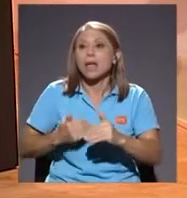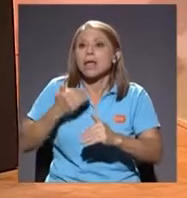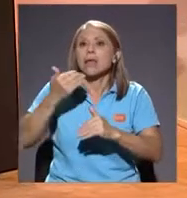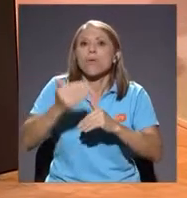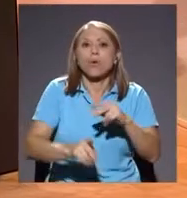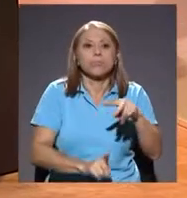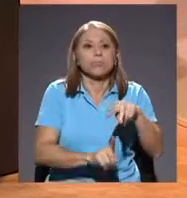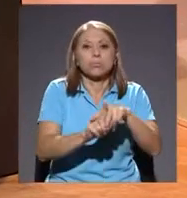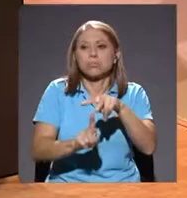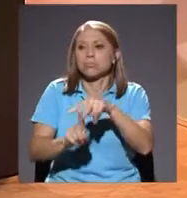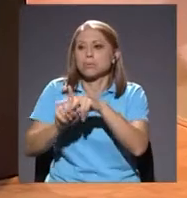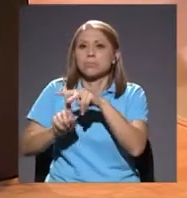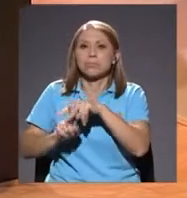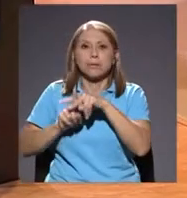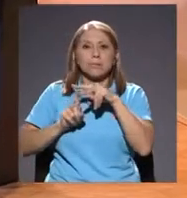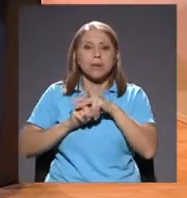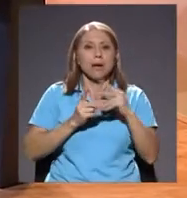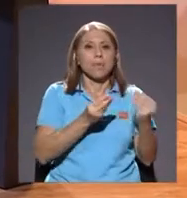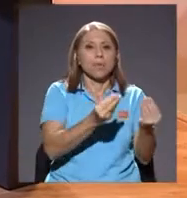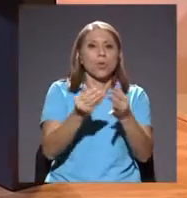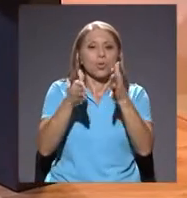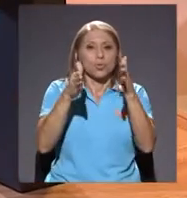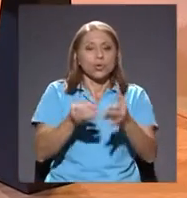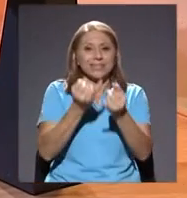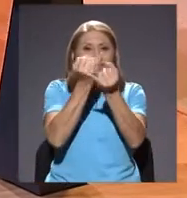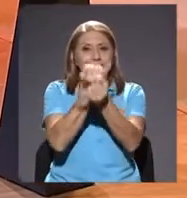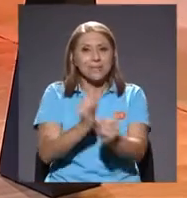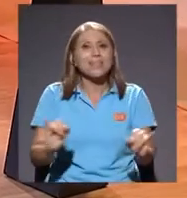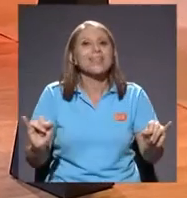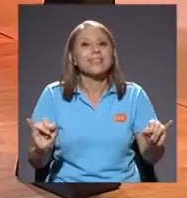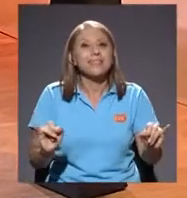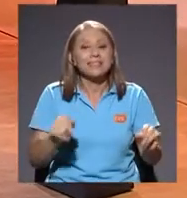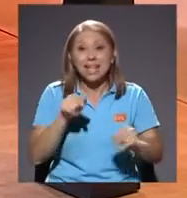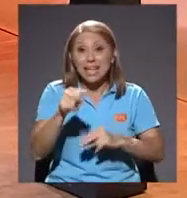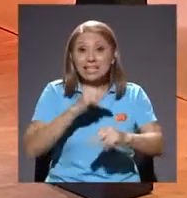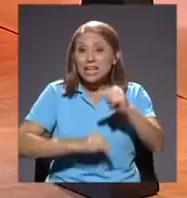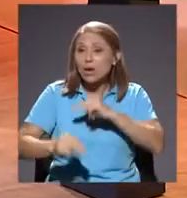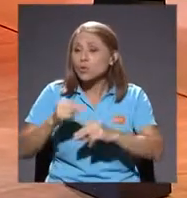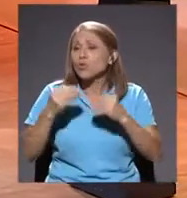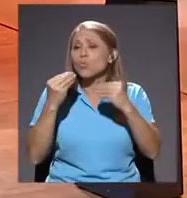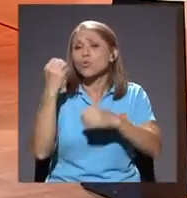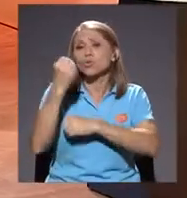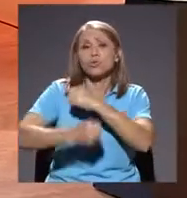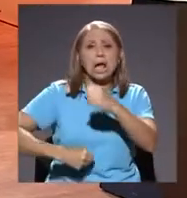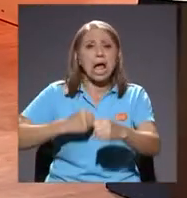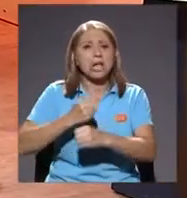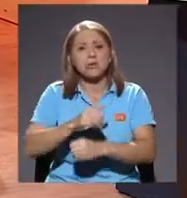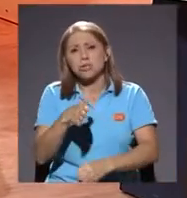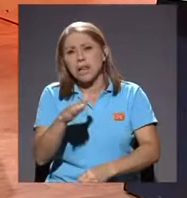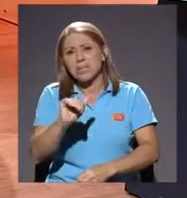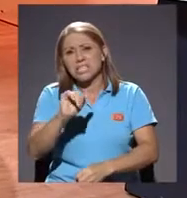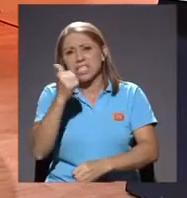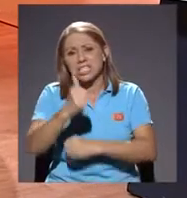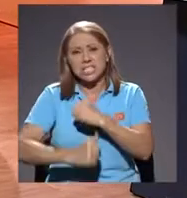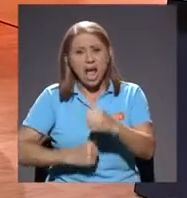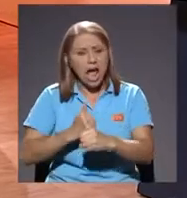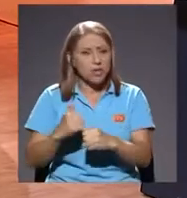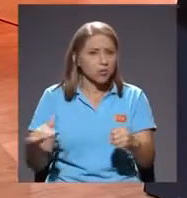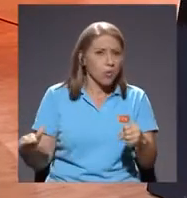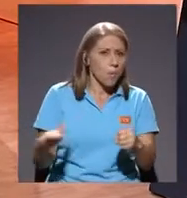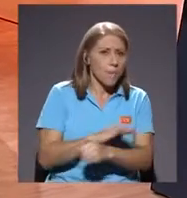productores independientes y en ese negocio estuvimos muchos años tal vez una década completa